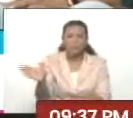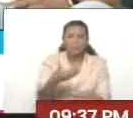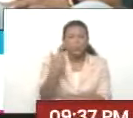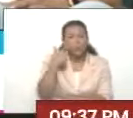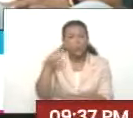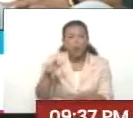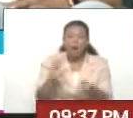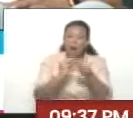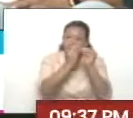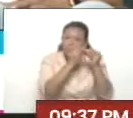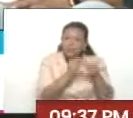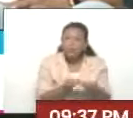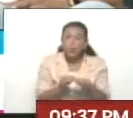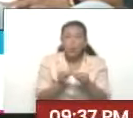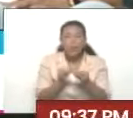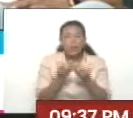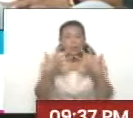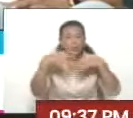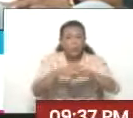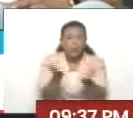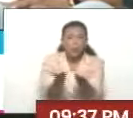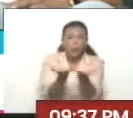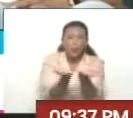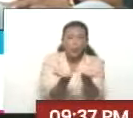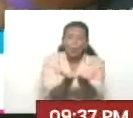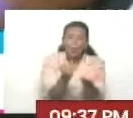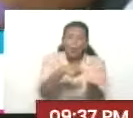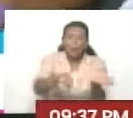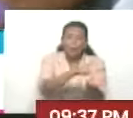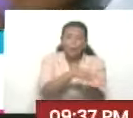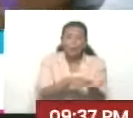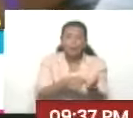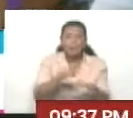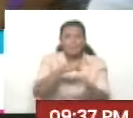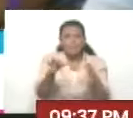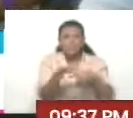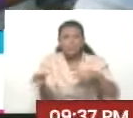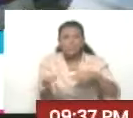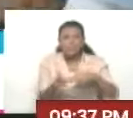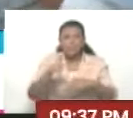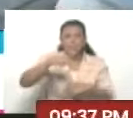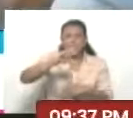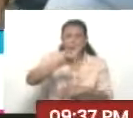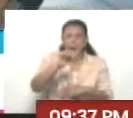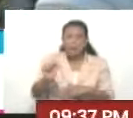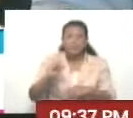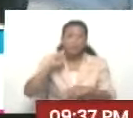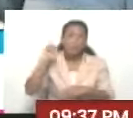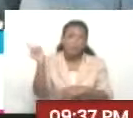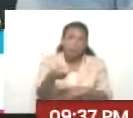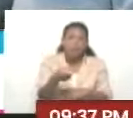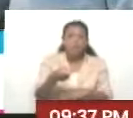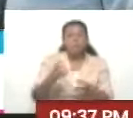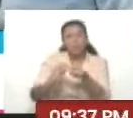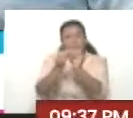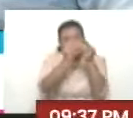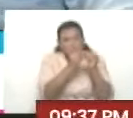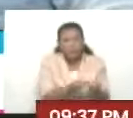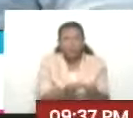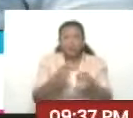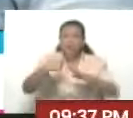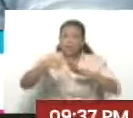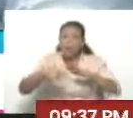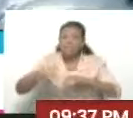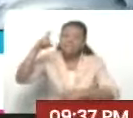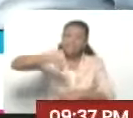la rehabilitación integral de este centro educativo del municipio Plaza, parroquia Guarenas, con la dotación de varias